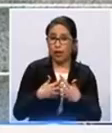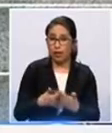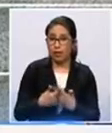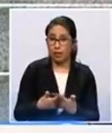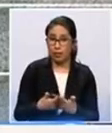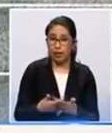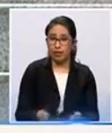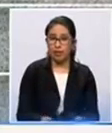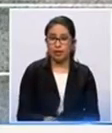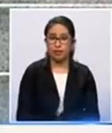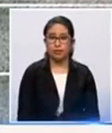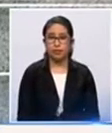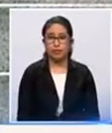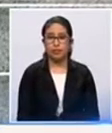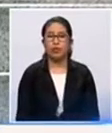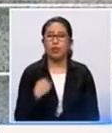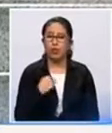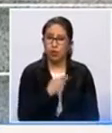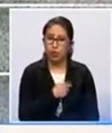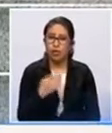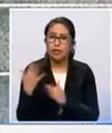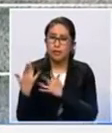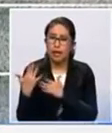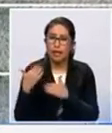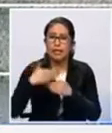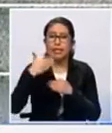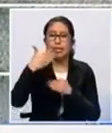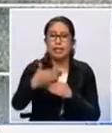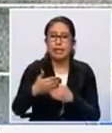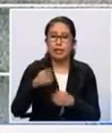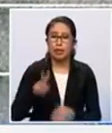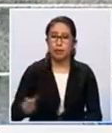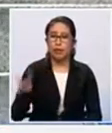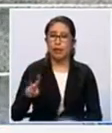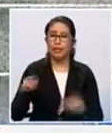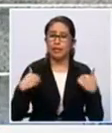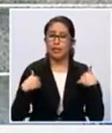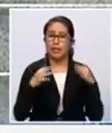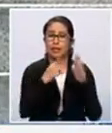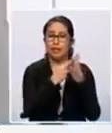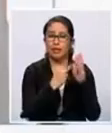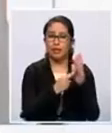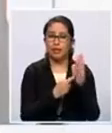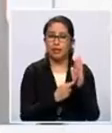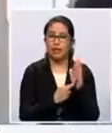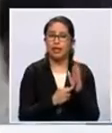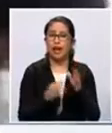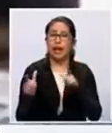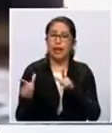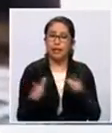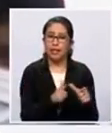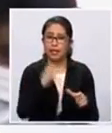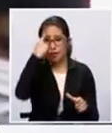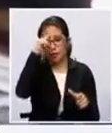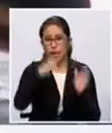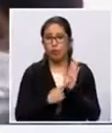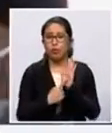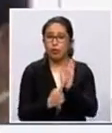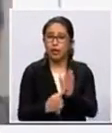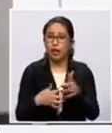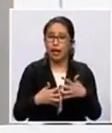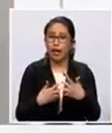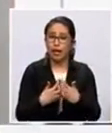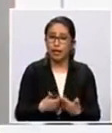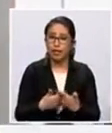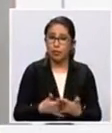salarios. Esperemos nosotros terminar hasta el otro viernes toda la reglamentación y ya el Banco Central también va a operar en todo lo